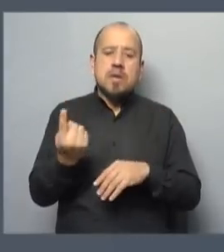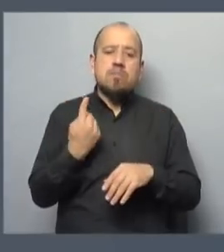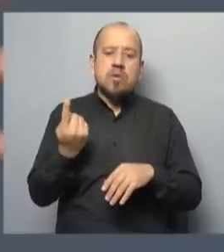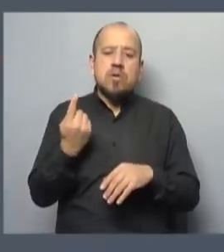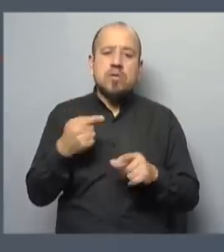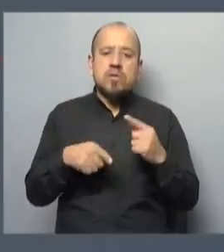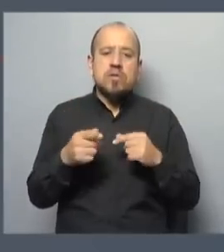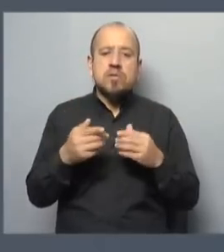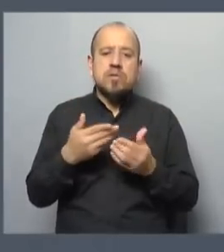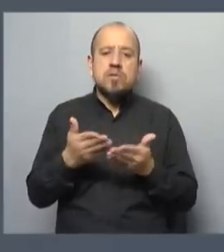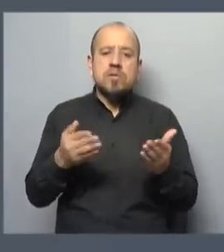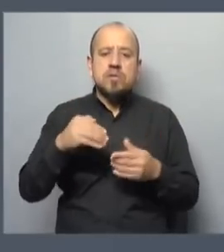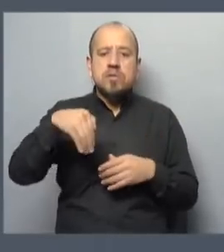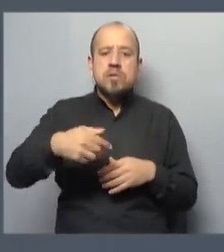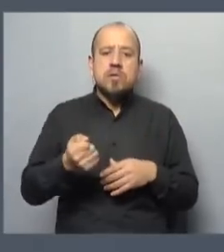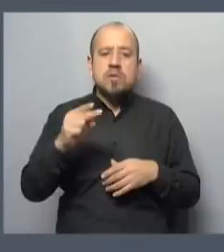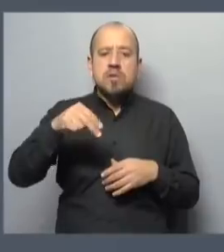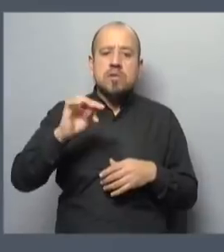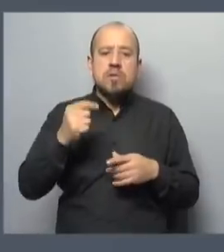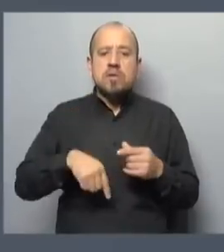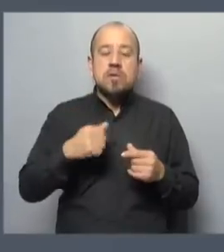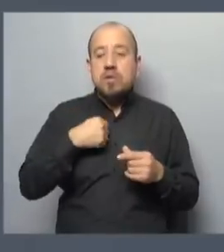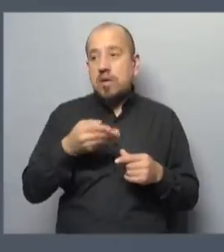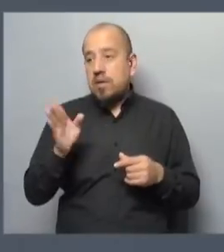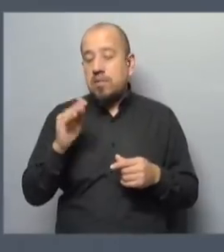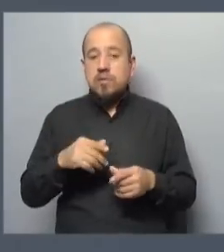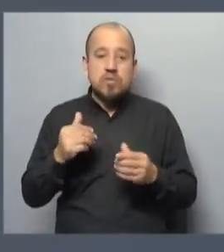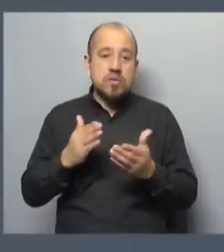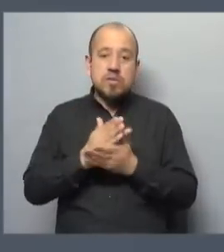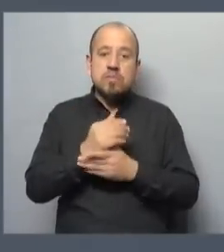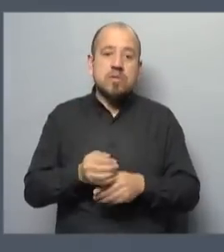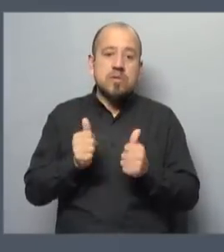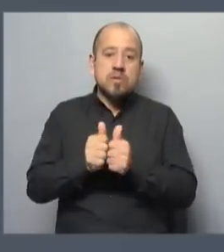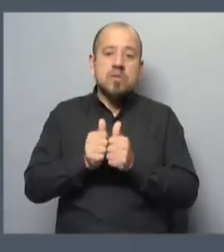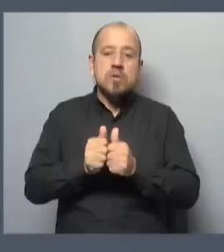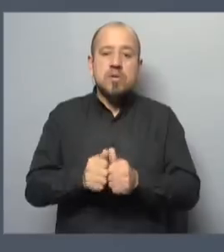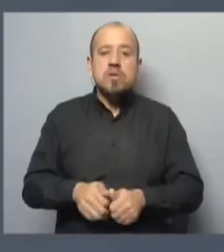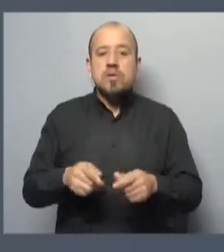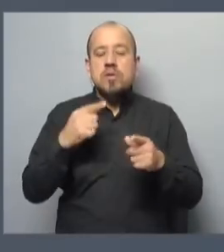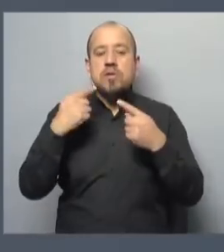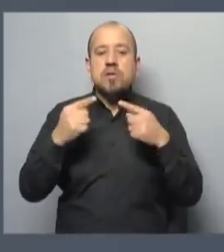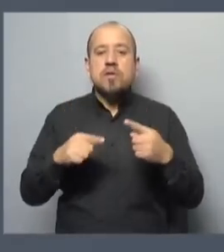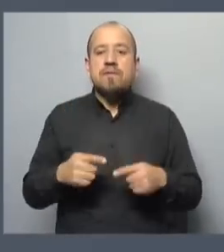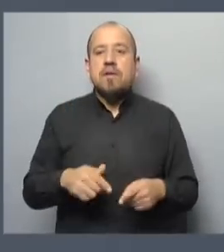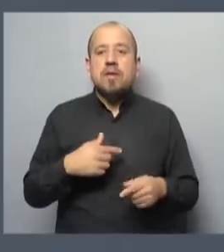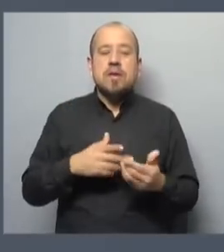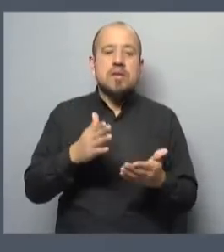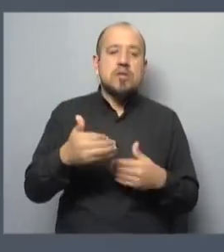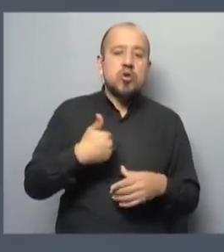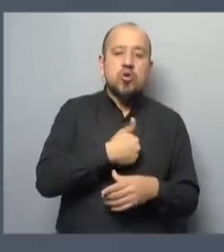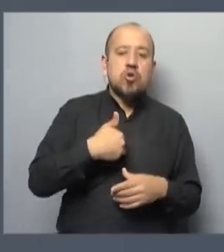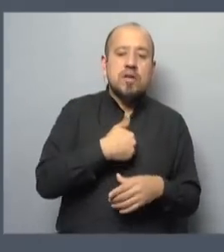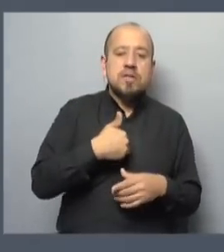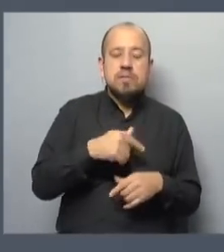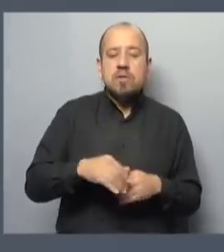ahora el jugador fetiche de mantener a yoann donde vivan ha llegado y a partir del jugador bombero me ponía en diferentes posiciones en fin